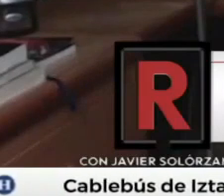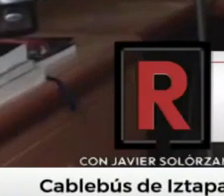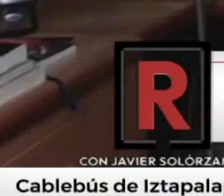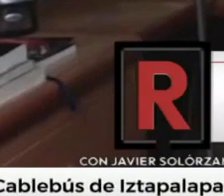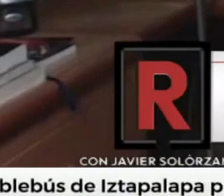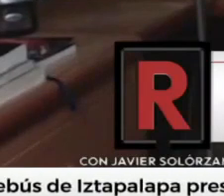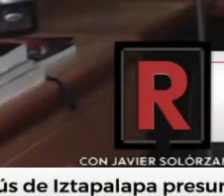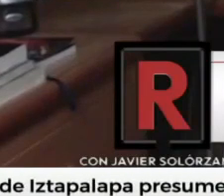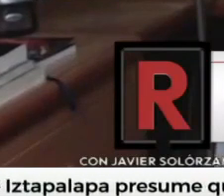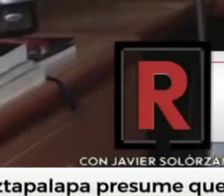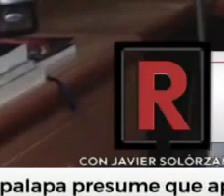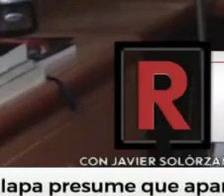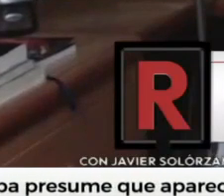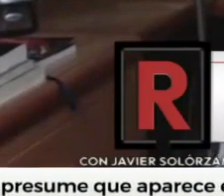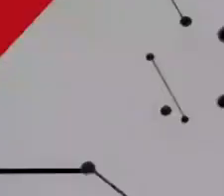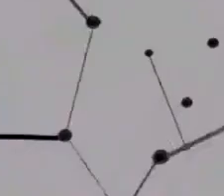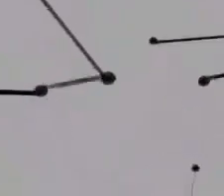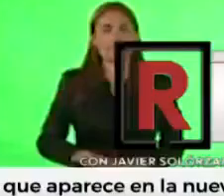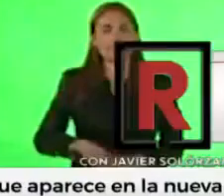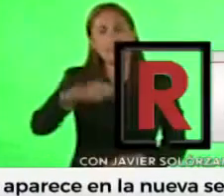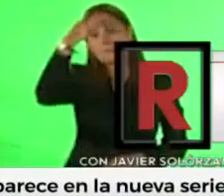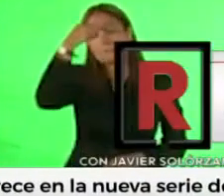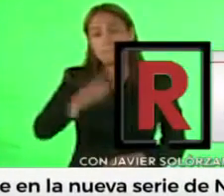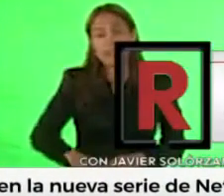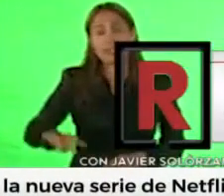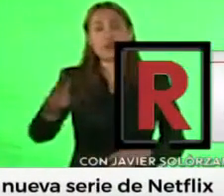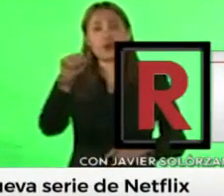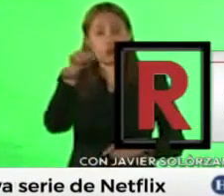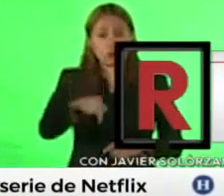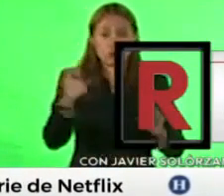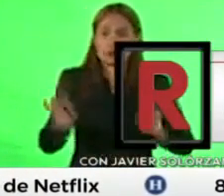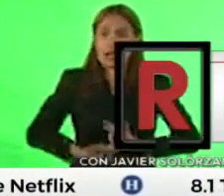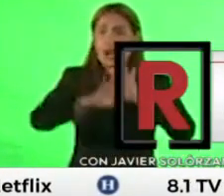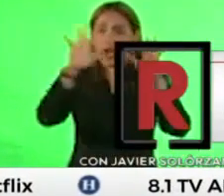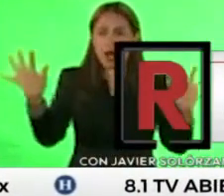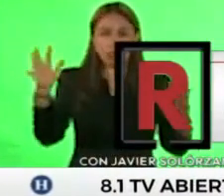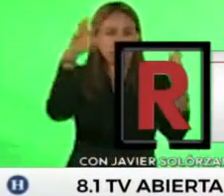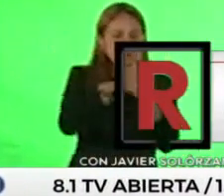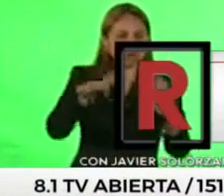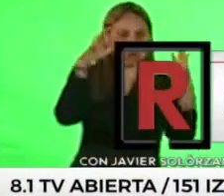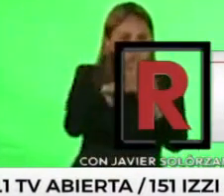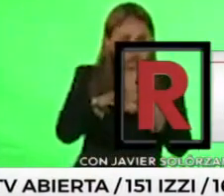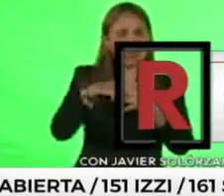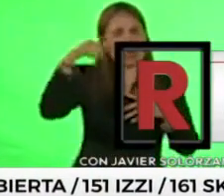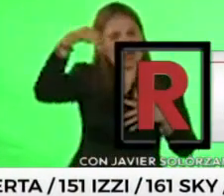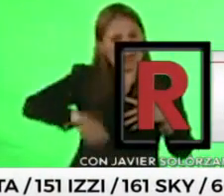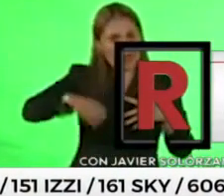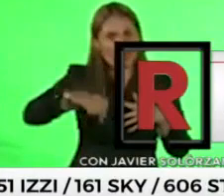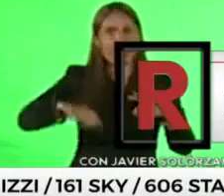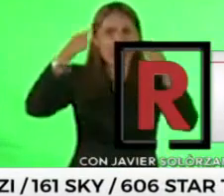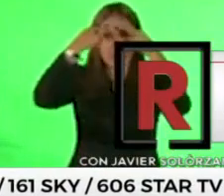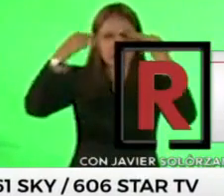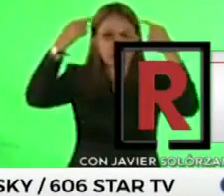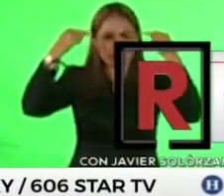también me parece que está bastante atractivo y está muy bien. Se habla, lo dijeron muchas veces, que la idea es que sean ciudadanos, porque